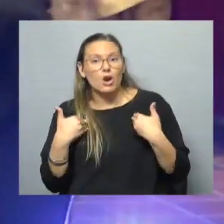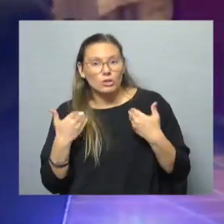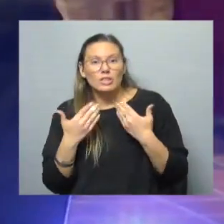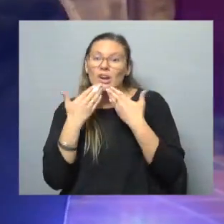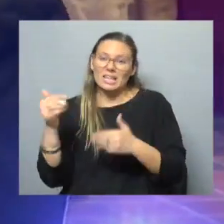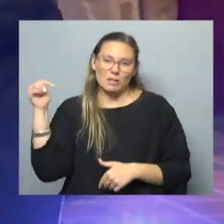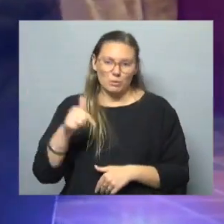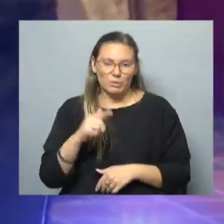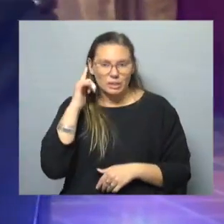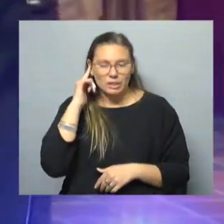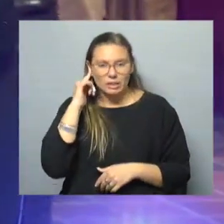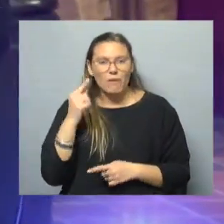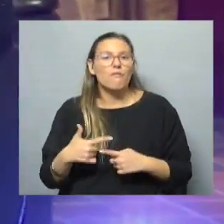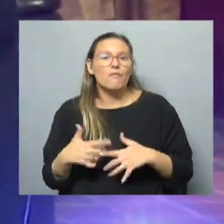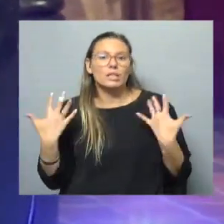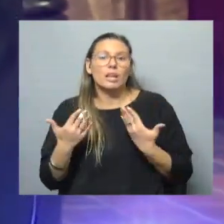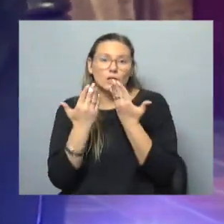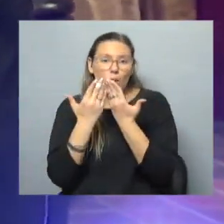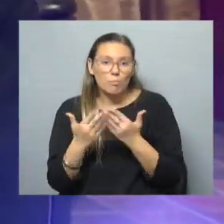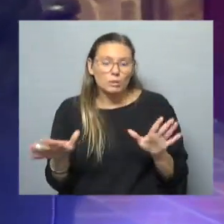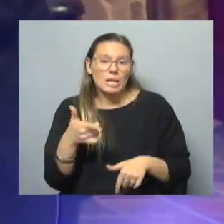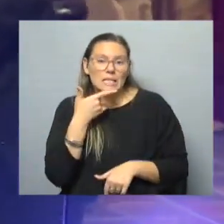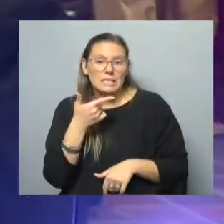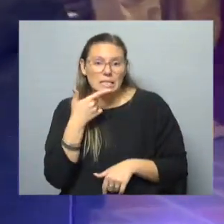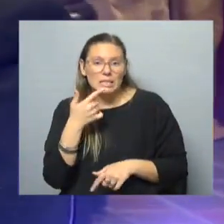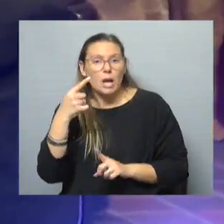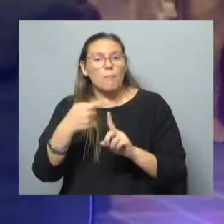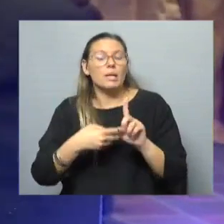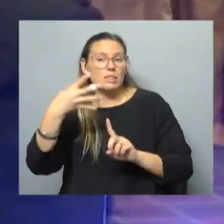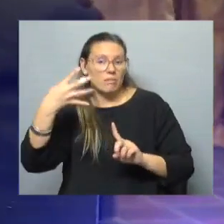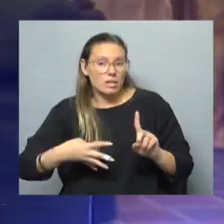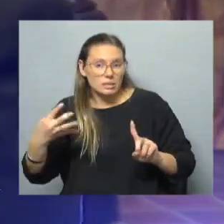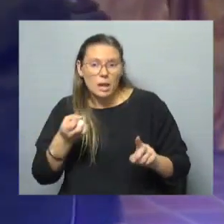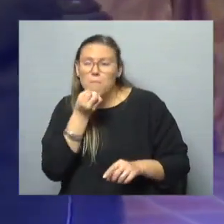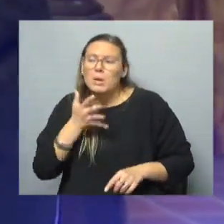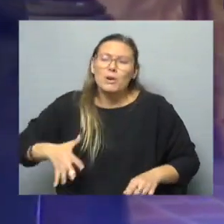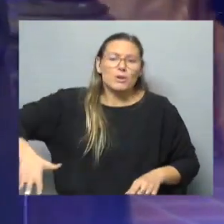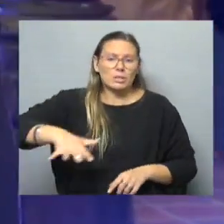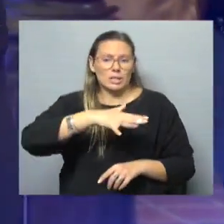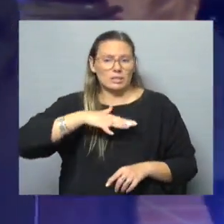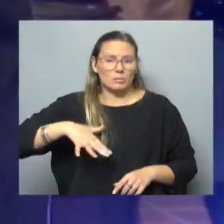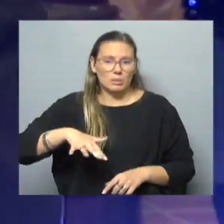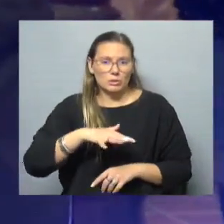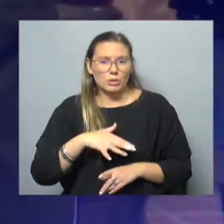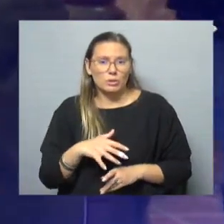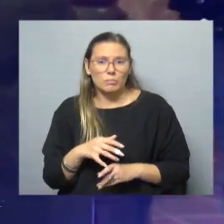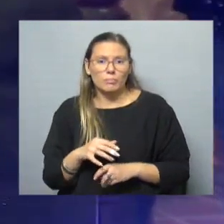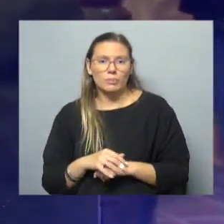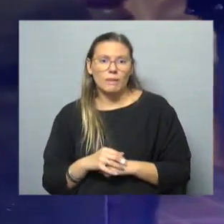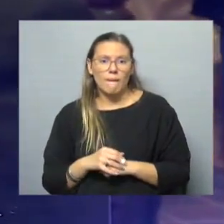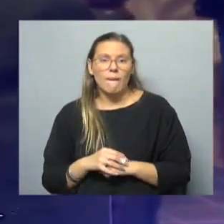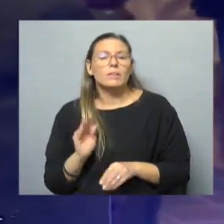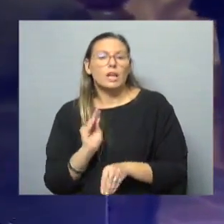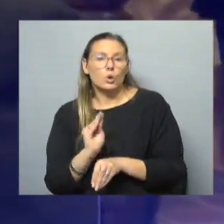estar. Bueno, nada, celebrando esta apertura de septiembre, mes de la diversidad, en el mejor de los escenarios posibles, a través de